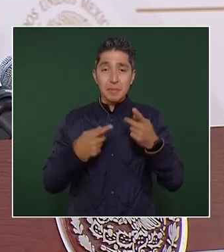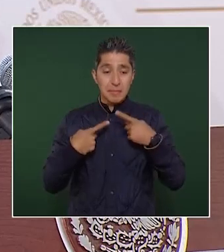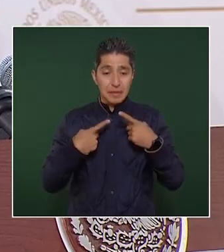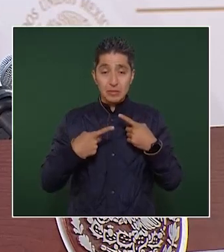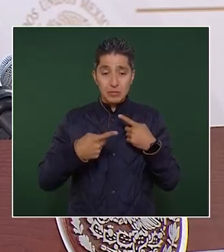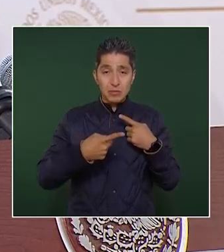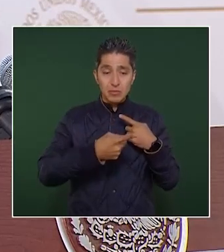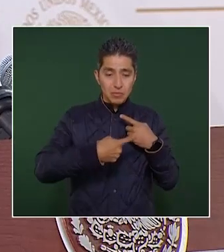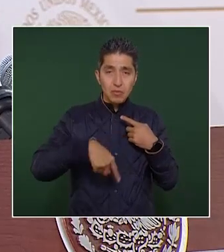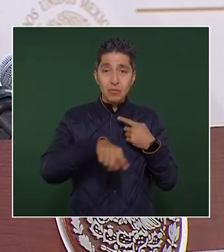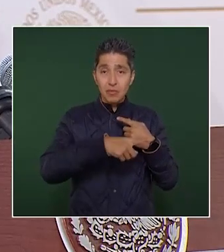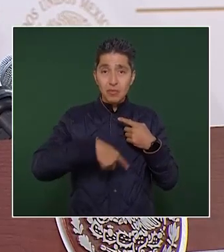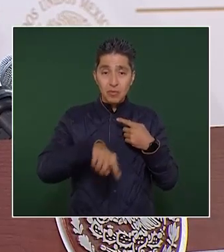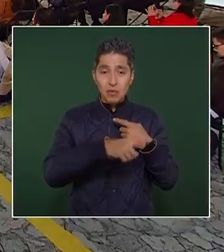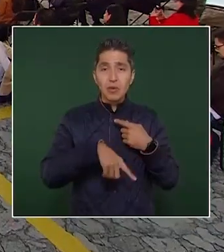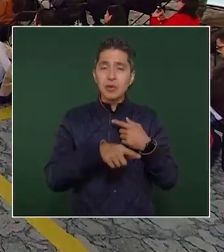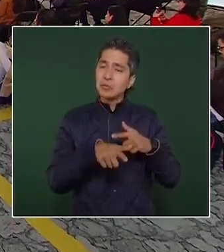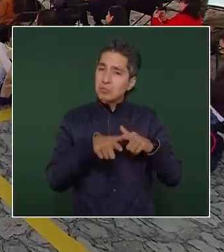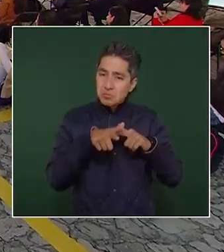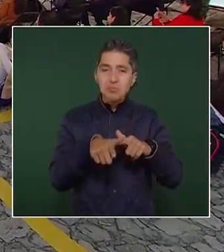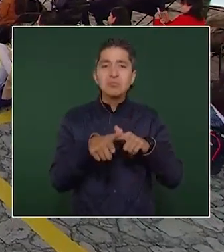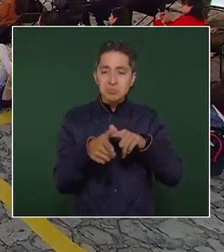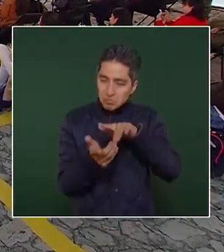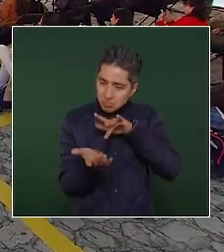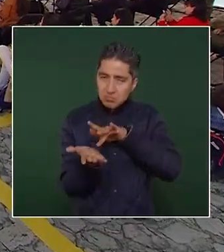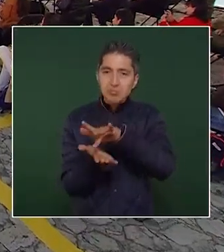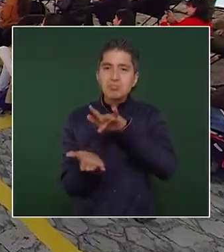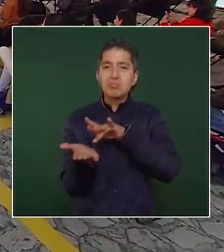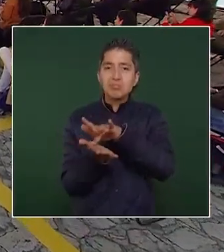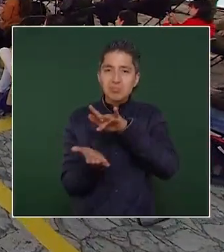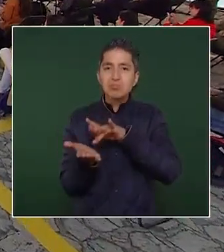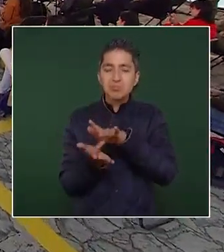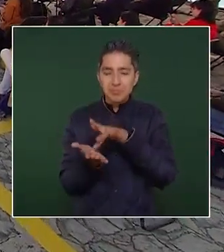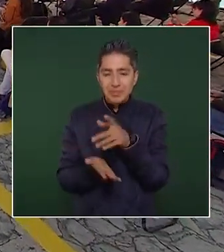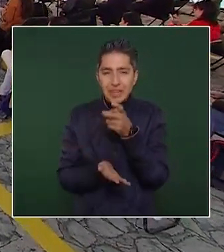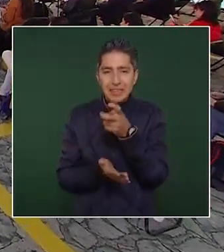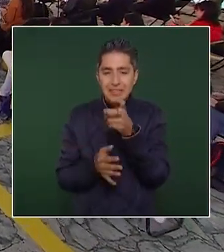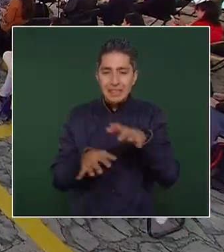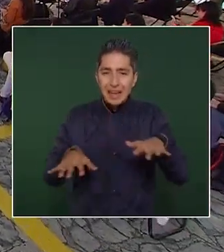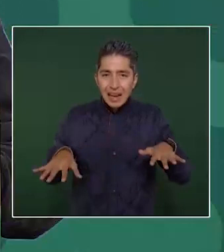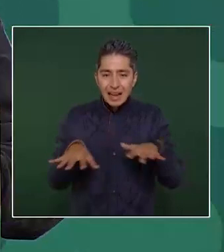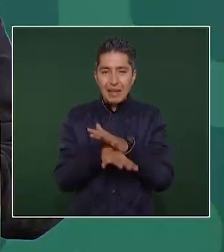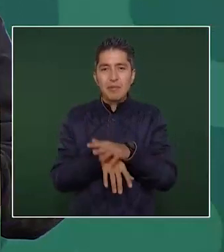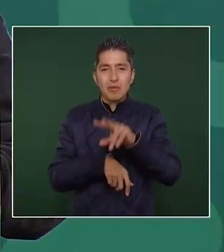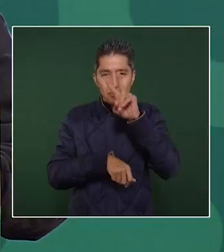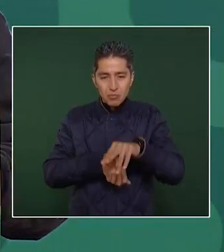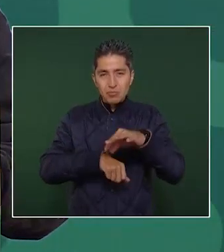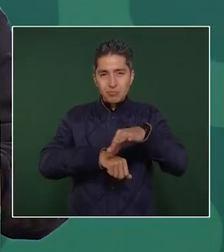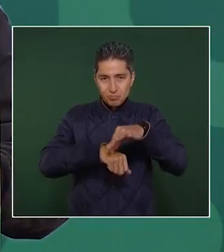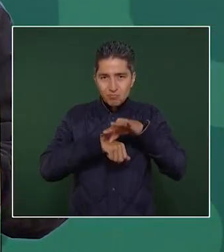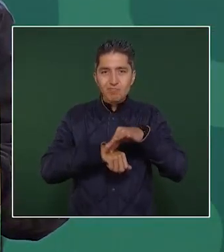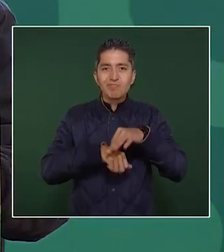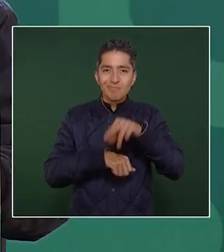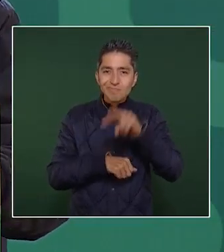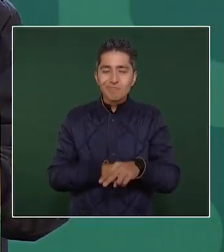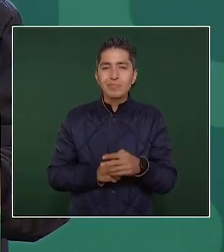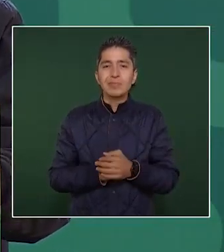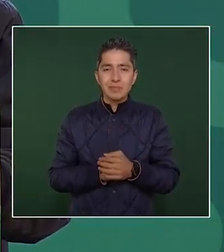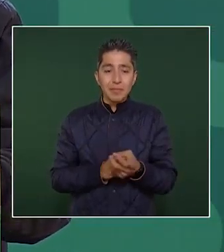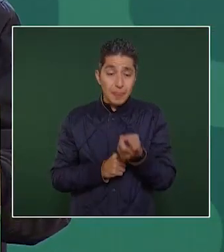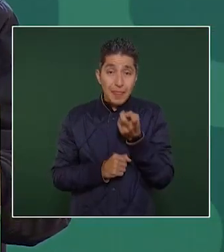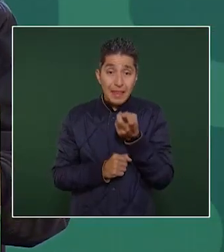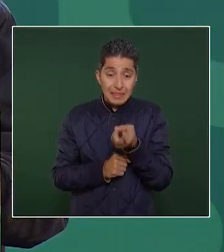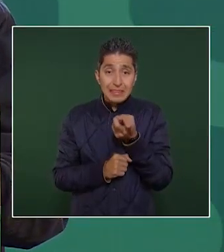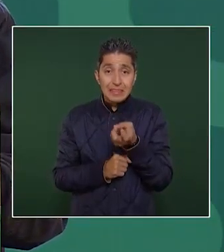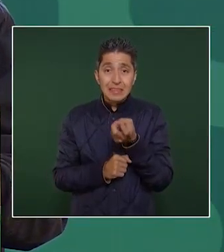seguir apoyando estos cambios verdaderos, esta